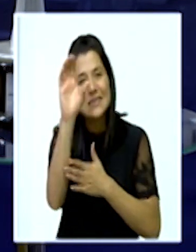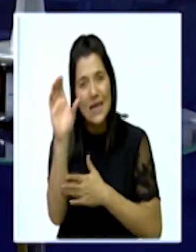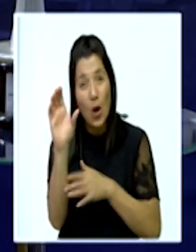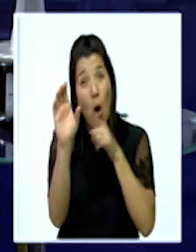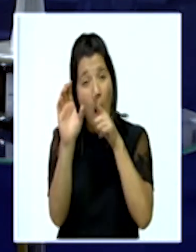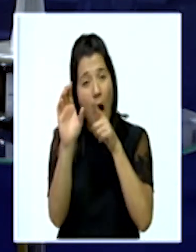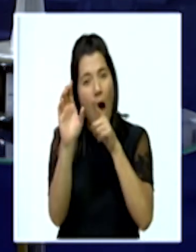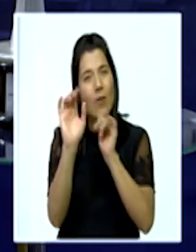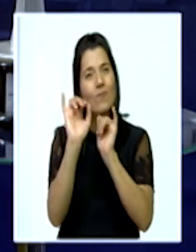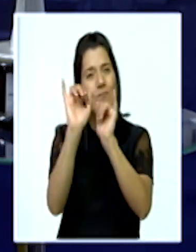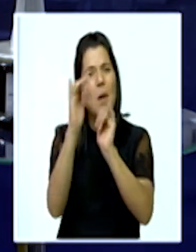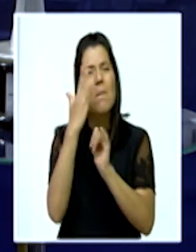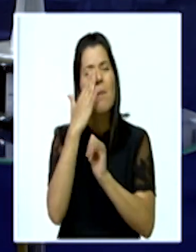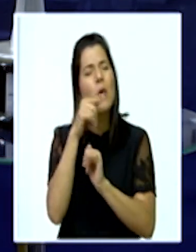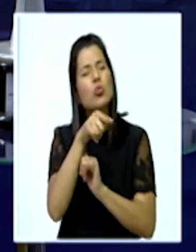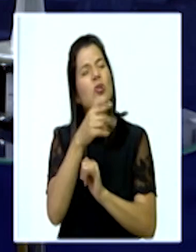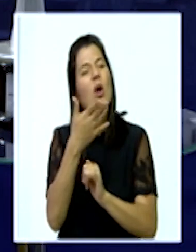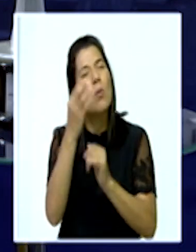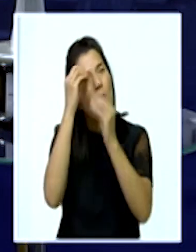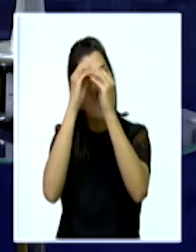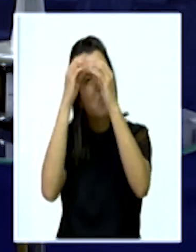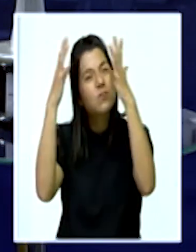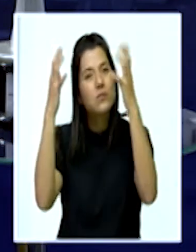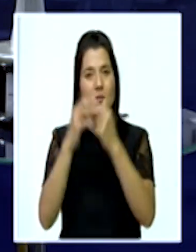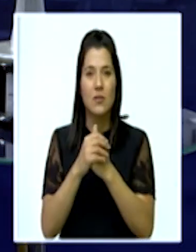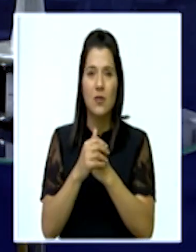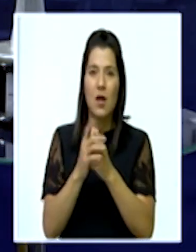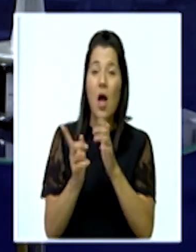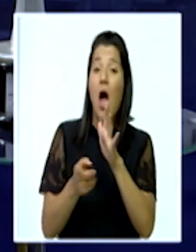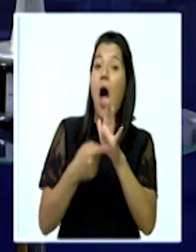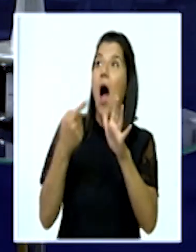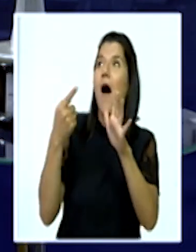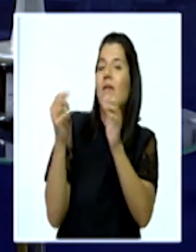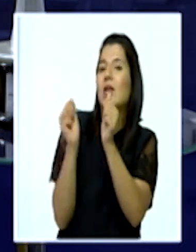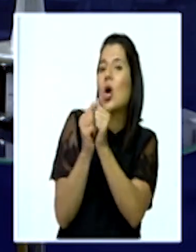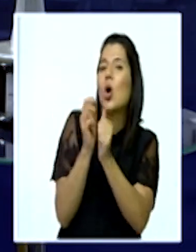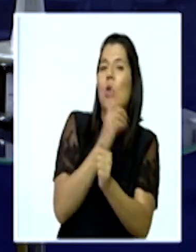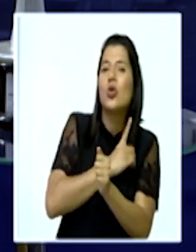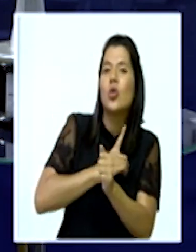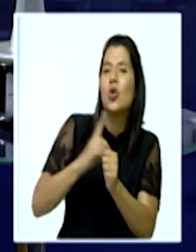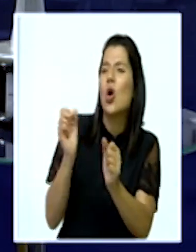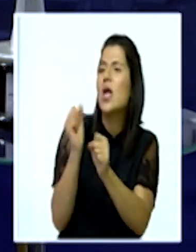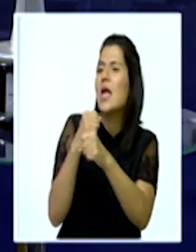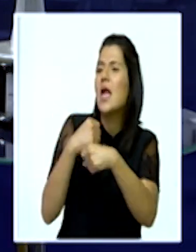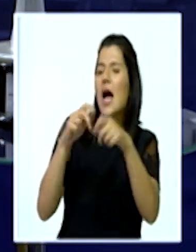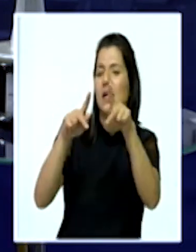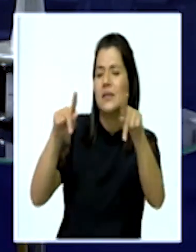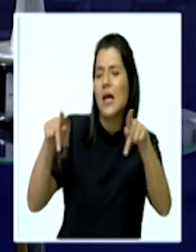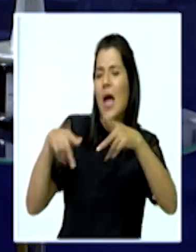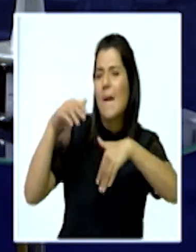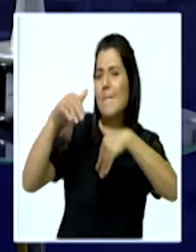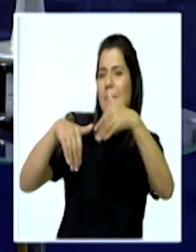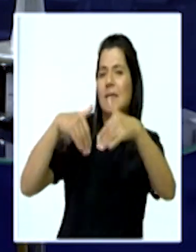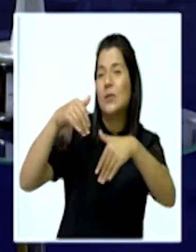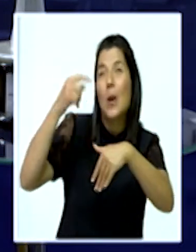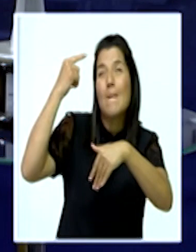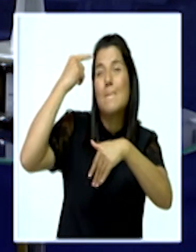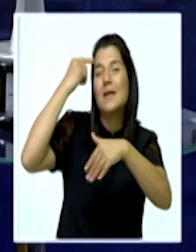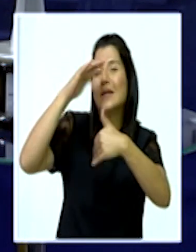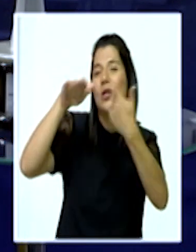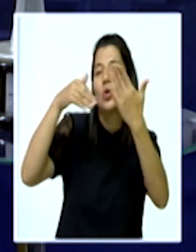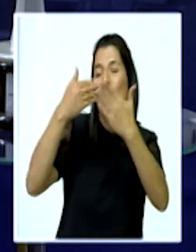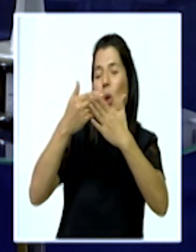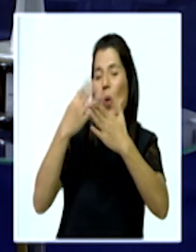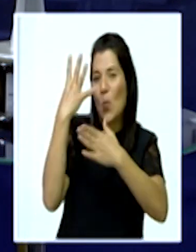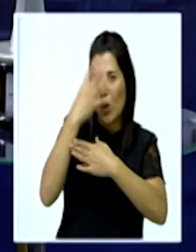mamá, ¿cómo te lo imaginas? Algunos niños me dicen, pues debe estar en un spa con Dios, y hacen una piscina y se imaginan que todo está divino, pero es